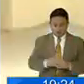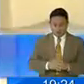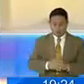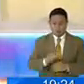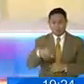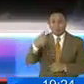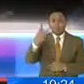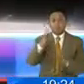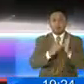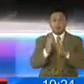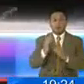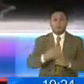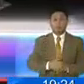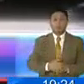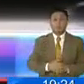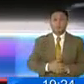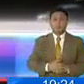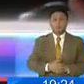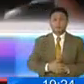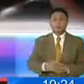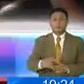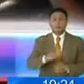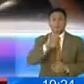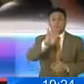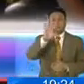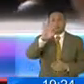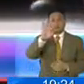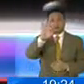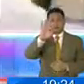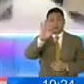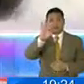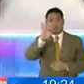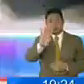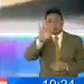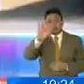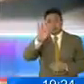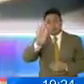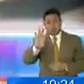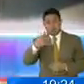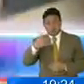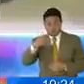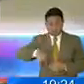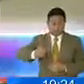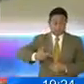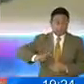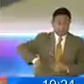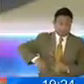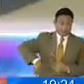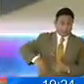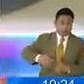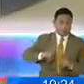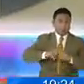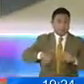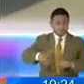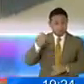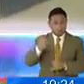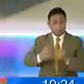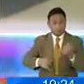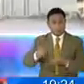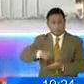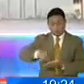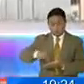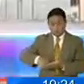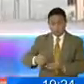abril próximo. Hospital esta vez de 494 camas, 20 más que el Guasmo. Nos atrasamos un poco, obviamente, ¿no? Pero con el último contrato vamos